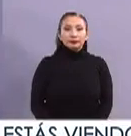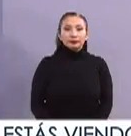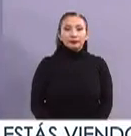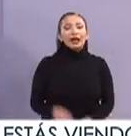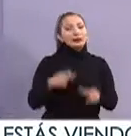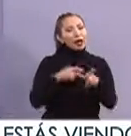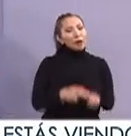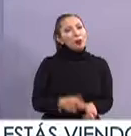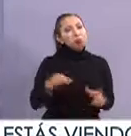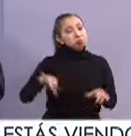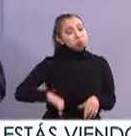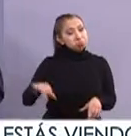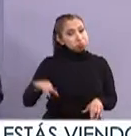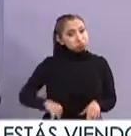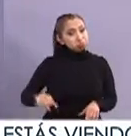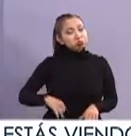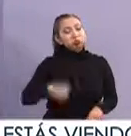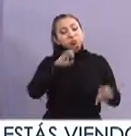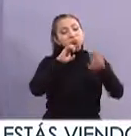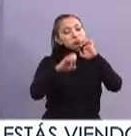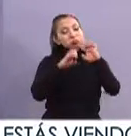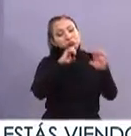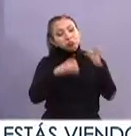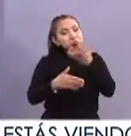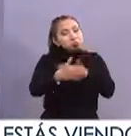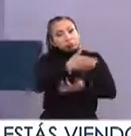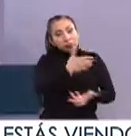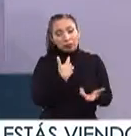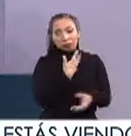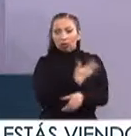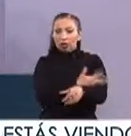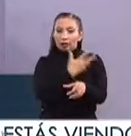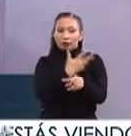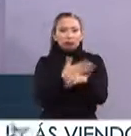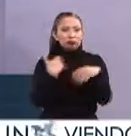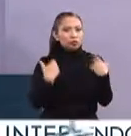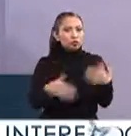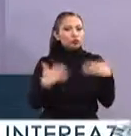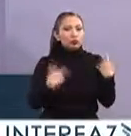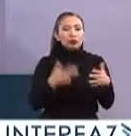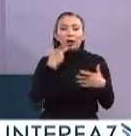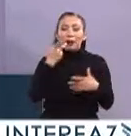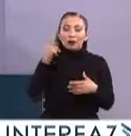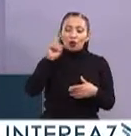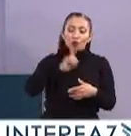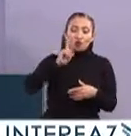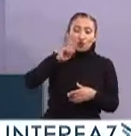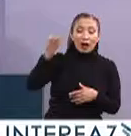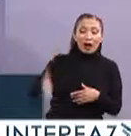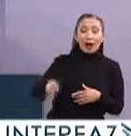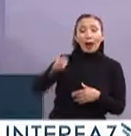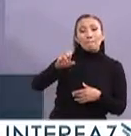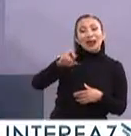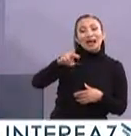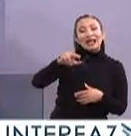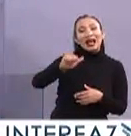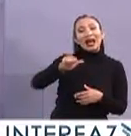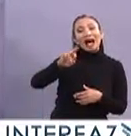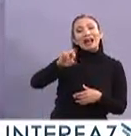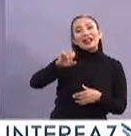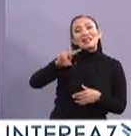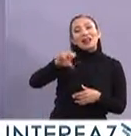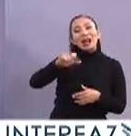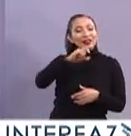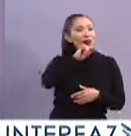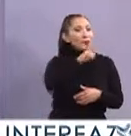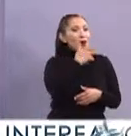Bueno, seguimos con esta interesantísima entrevista, lo cual es un honor hablar de un documental con una joven mujer, Mariana Rivera, y por